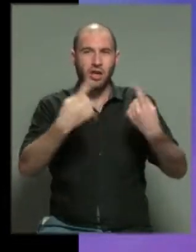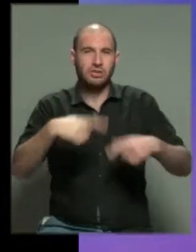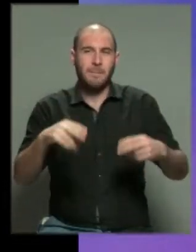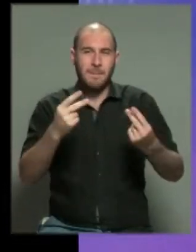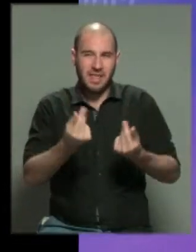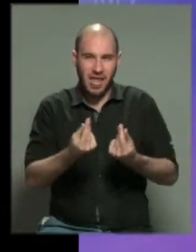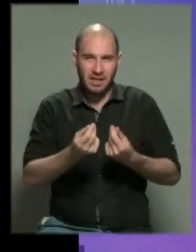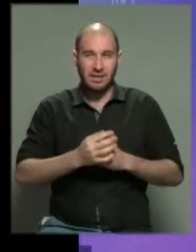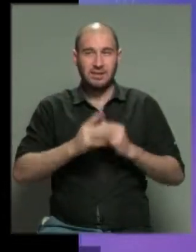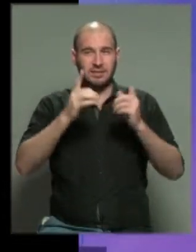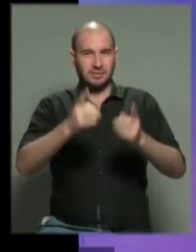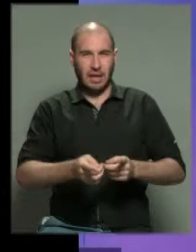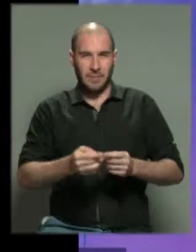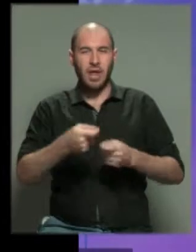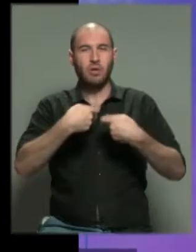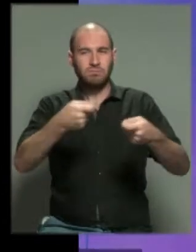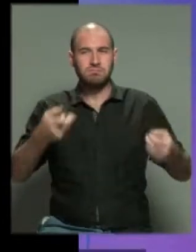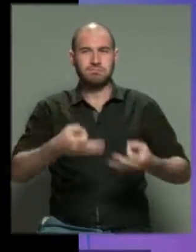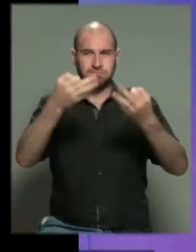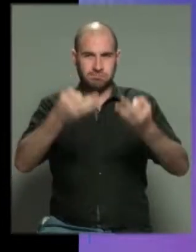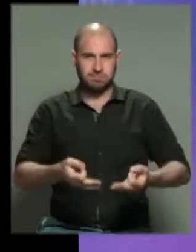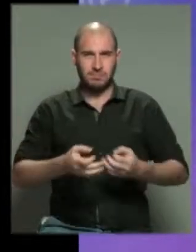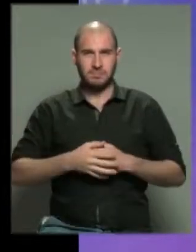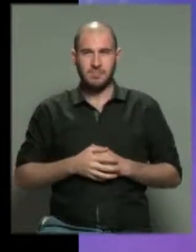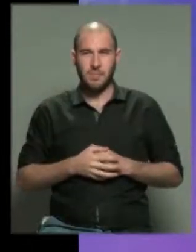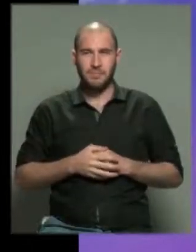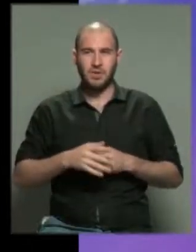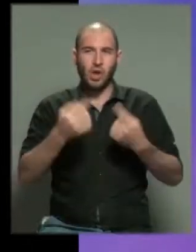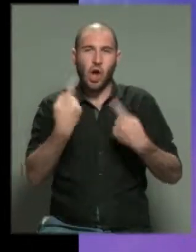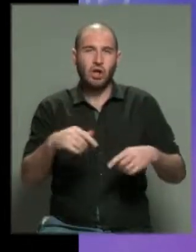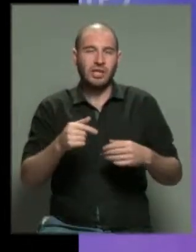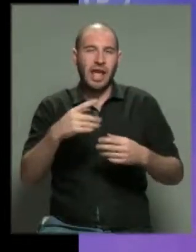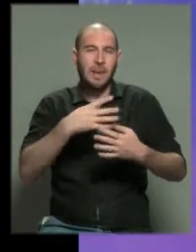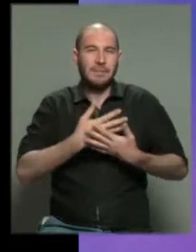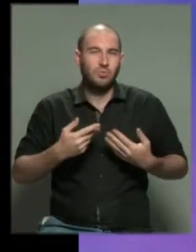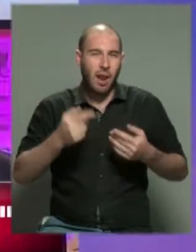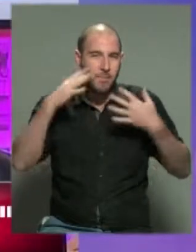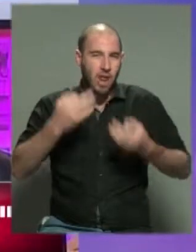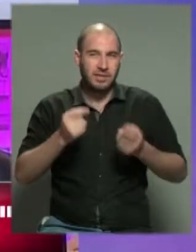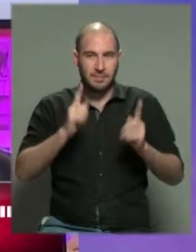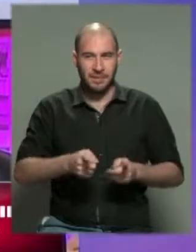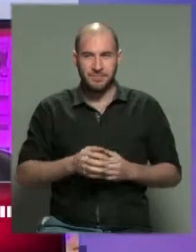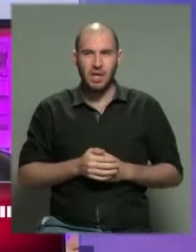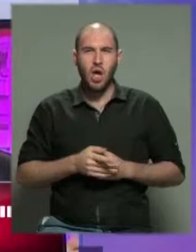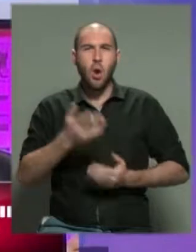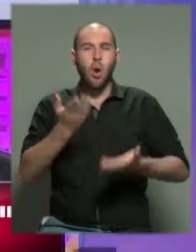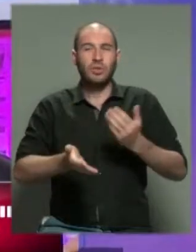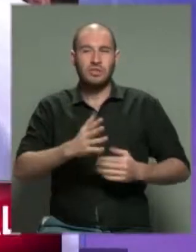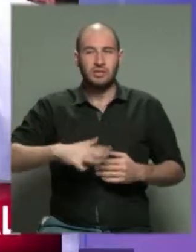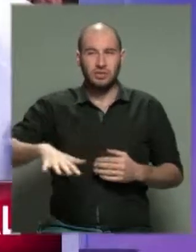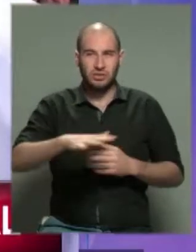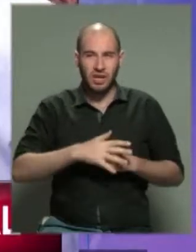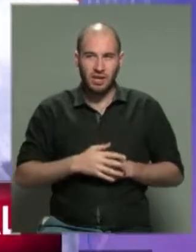materiales, sino también una correspondiente y justa distribución de bienes espirituales y morales. La justicia social